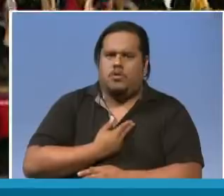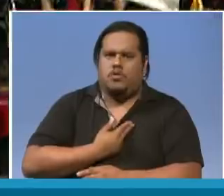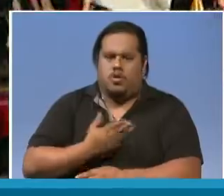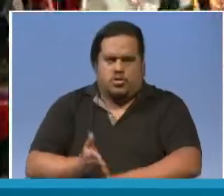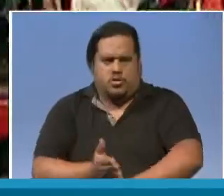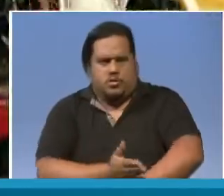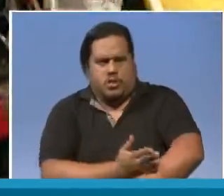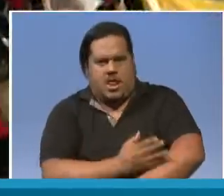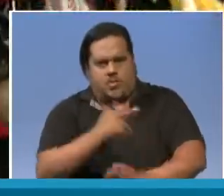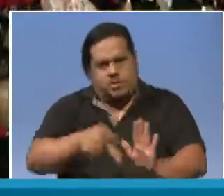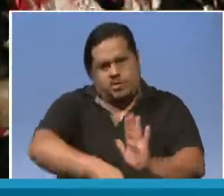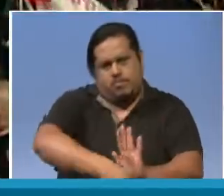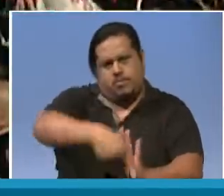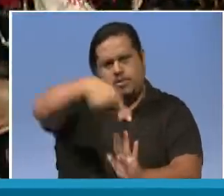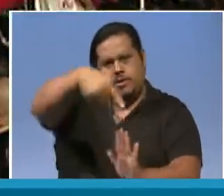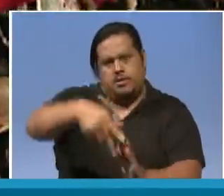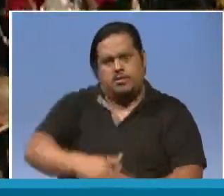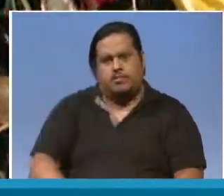el progreso.